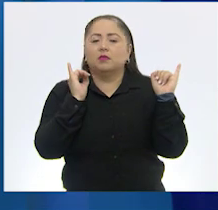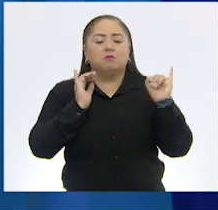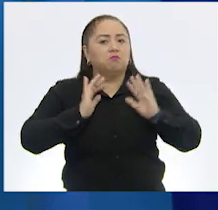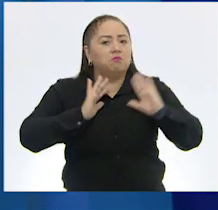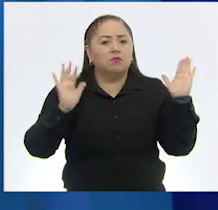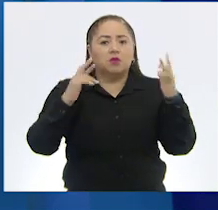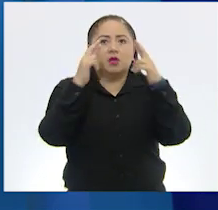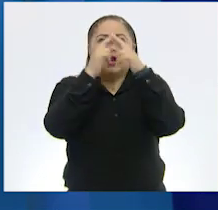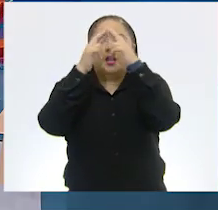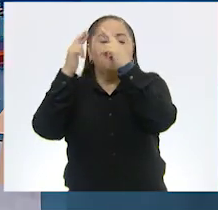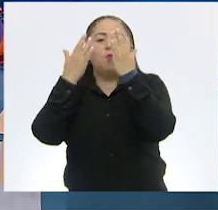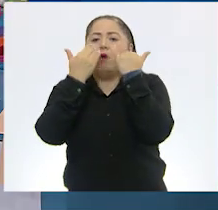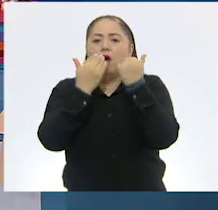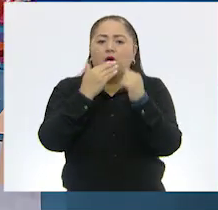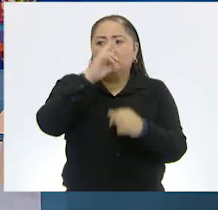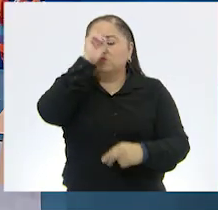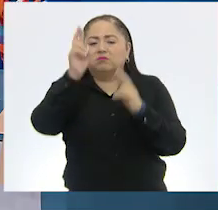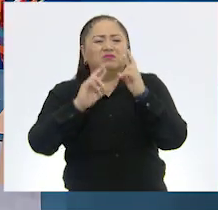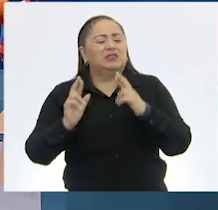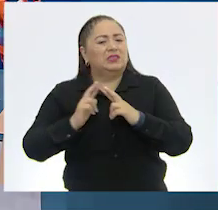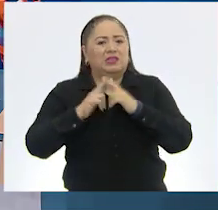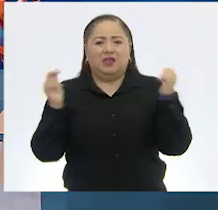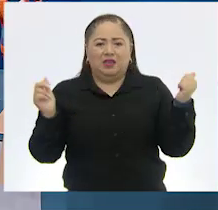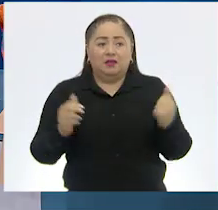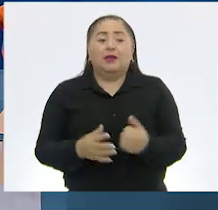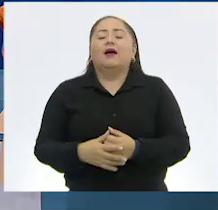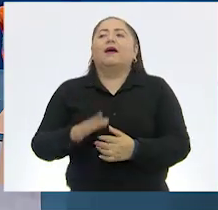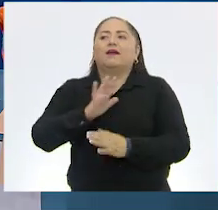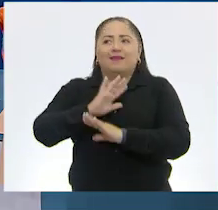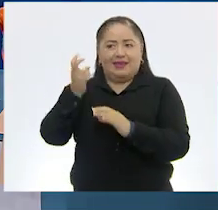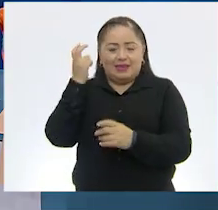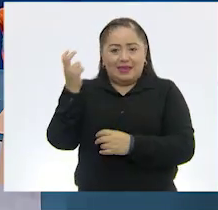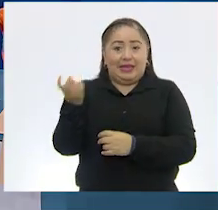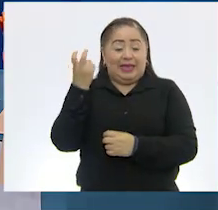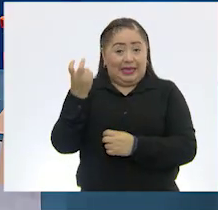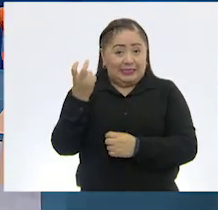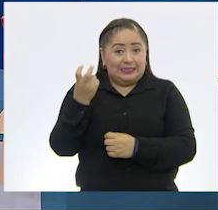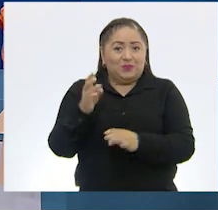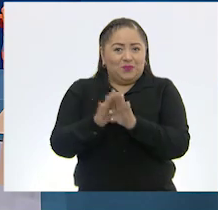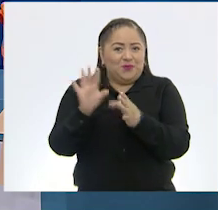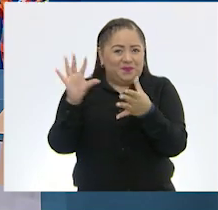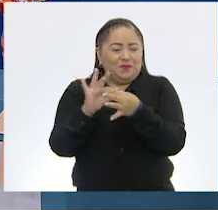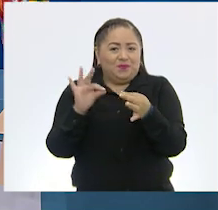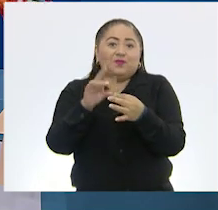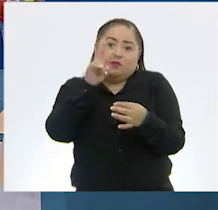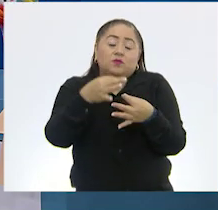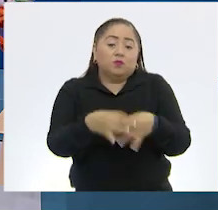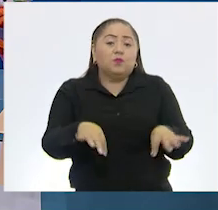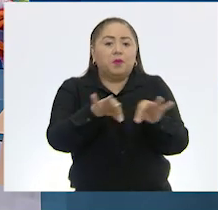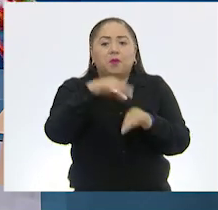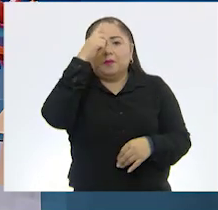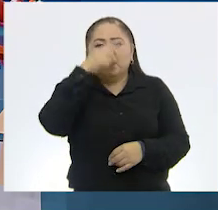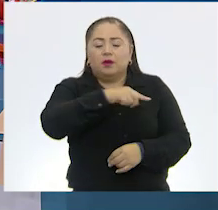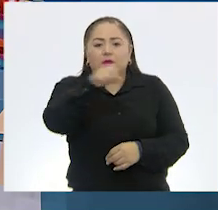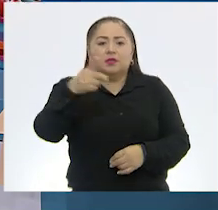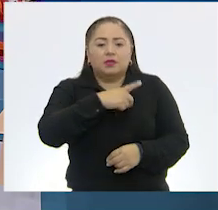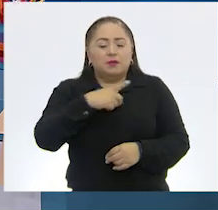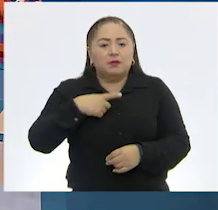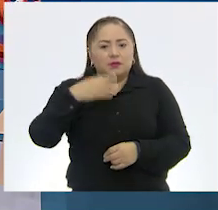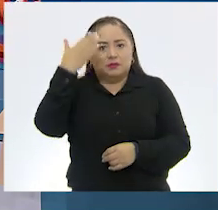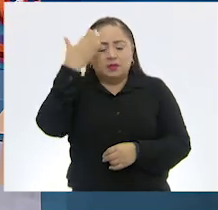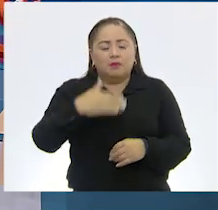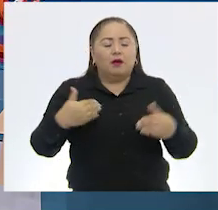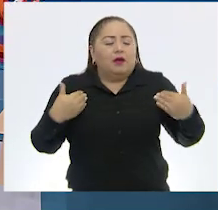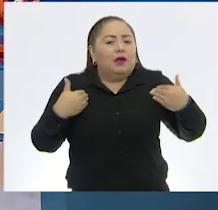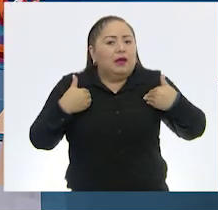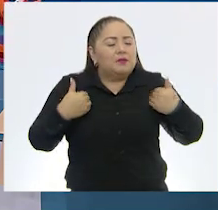cualquier religión. Genial. Estos ejercicios de definición de términos son muy importantes para asegurarnos de que